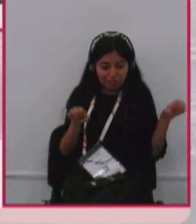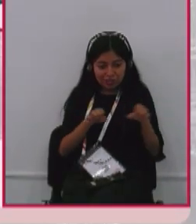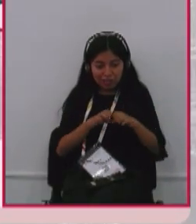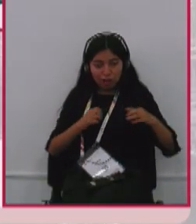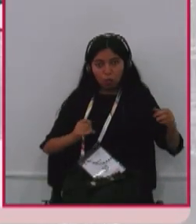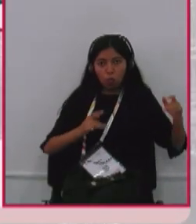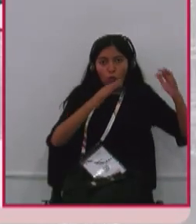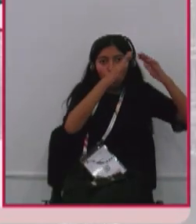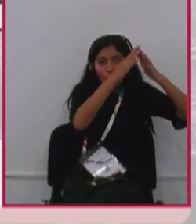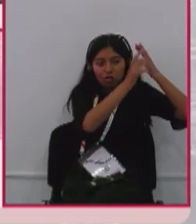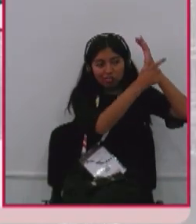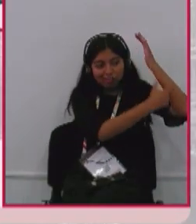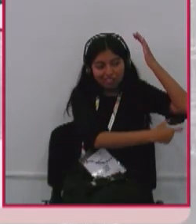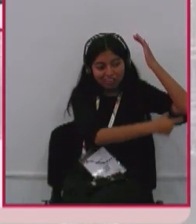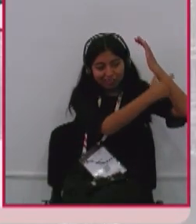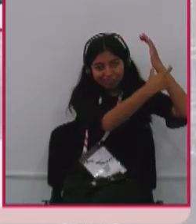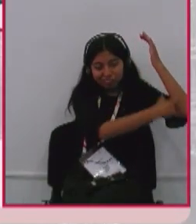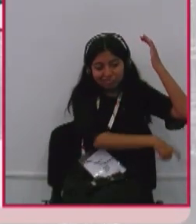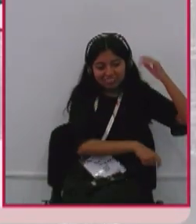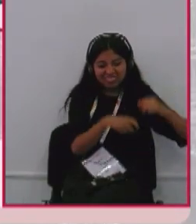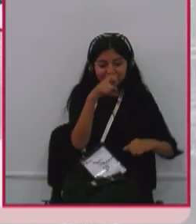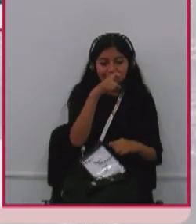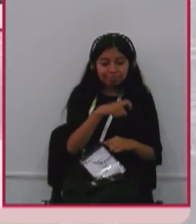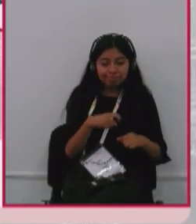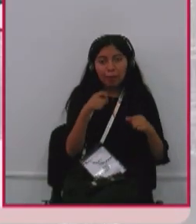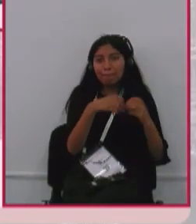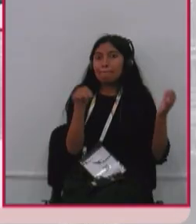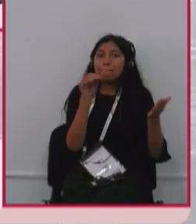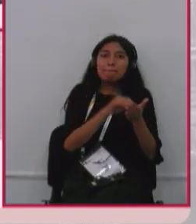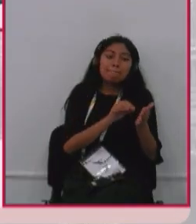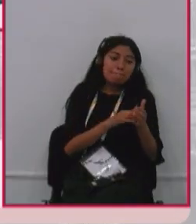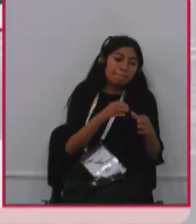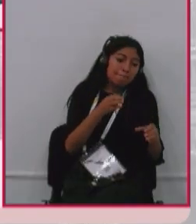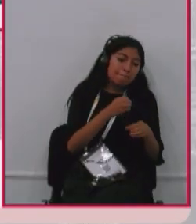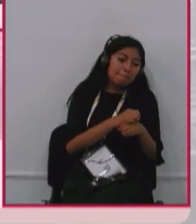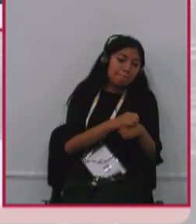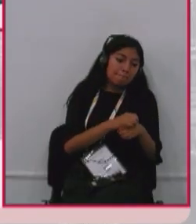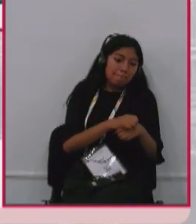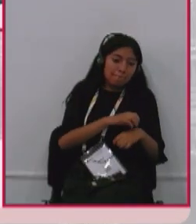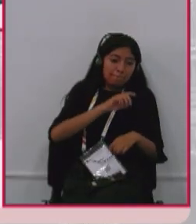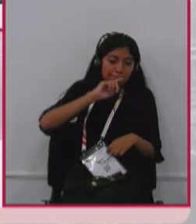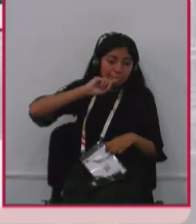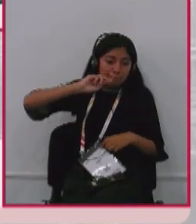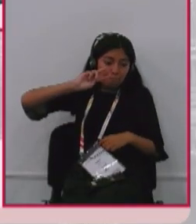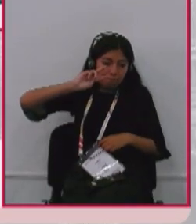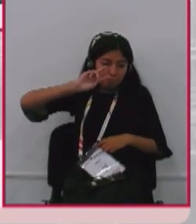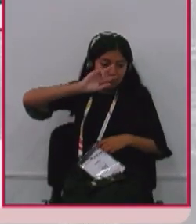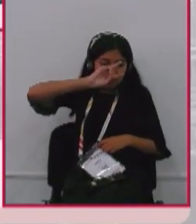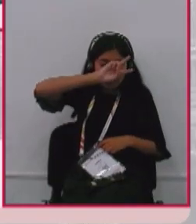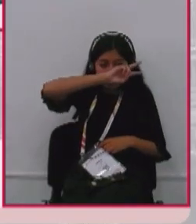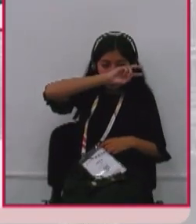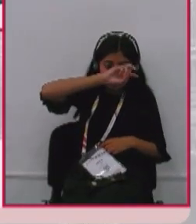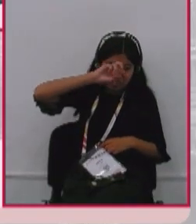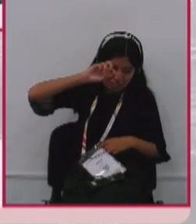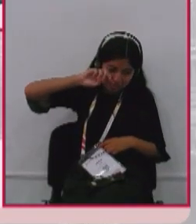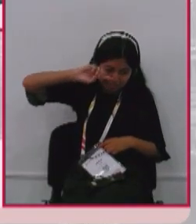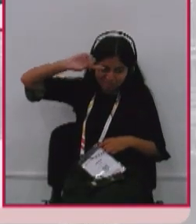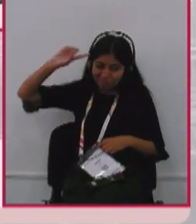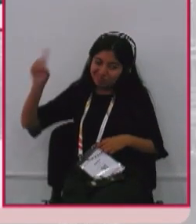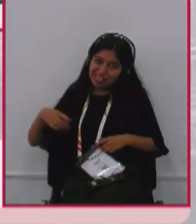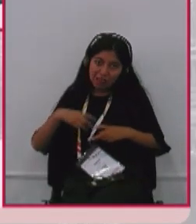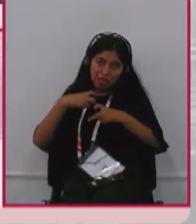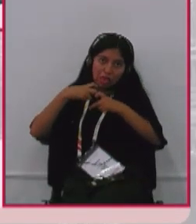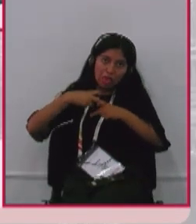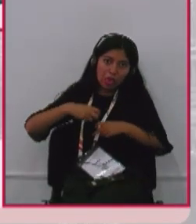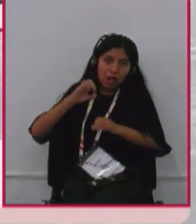cerro y necesitaban aumentar la producción. Necesitaban pasar de 200.000 onzas de oro a 300.000 onzas al año y